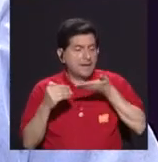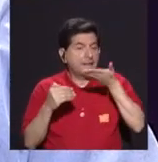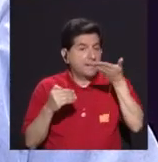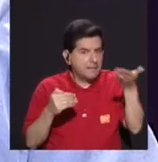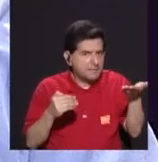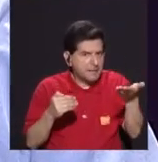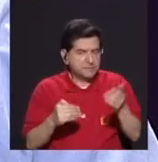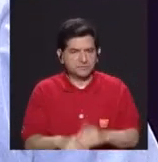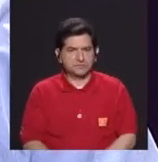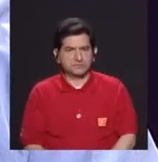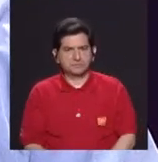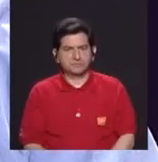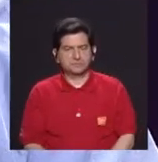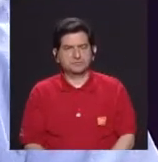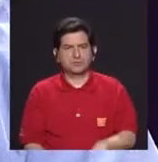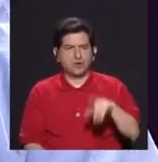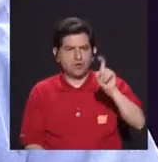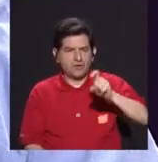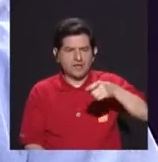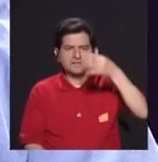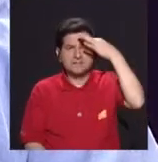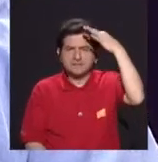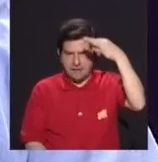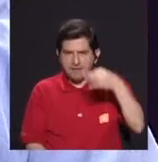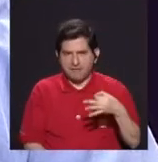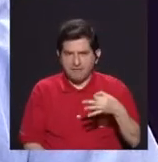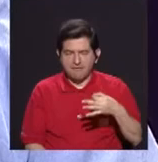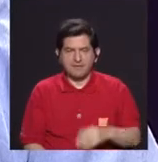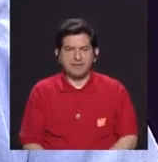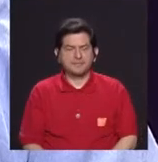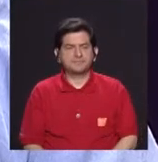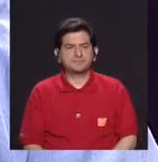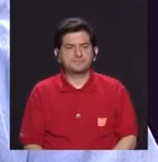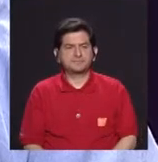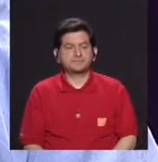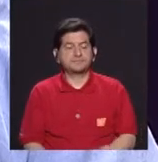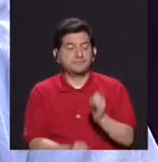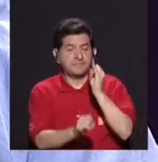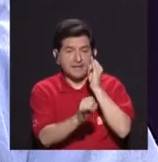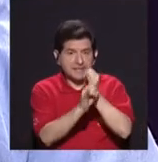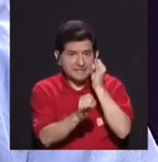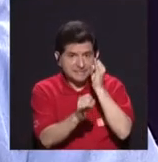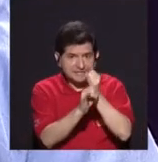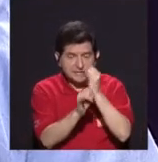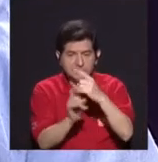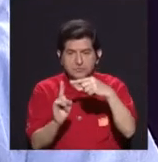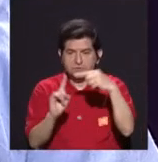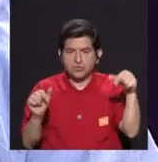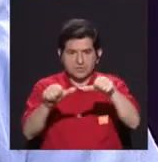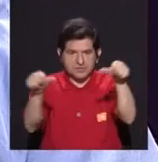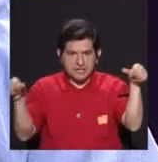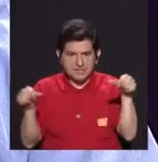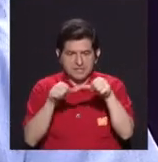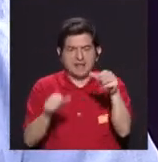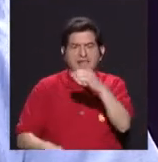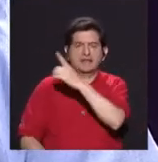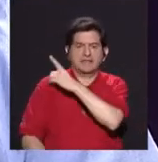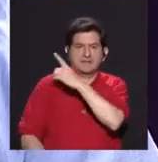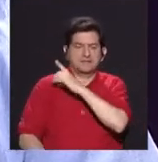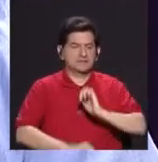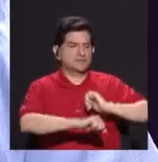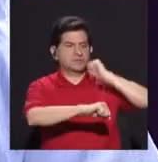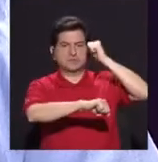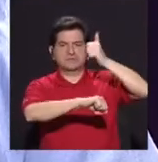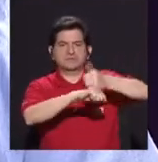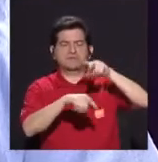los cuales se debe de considerar es que la institución desde el ámbito directivo crea en